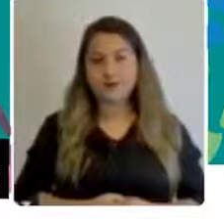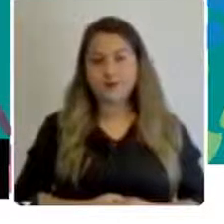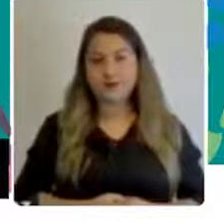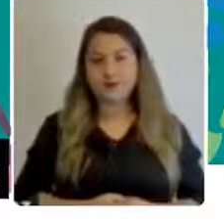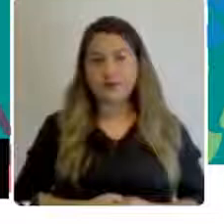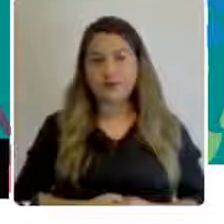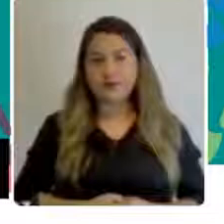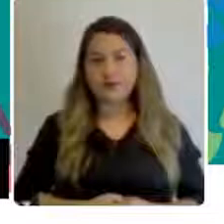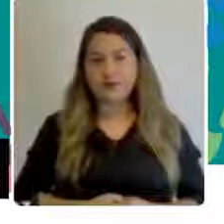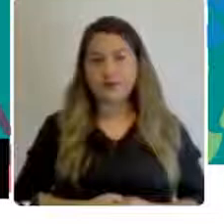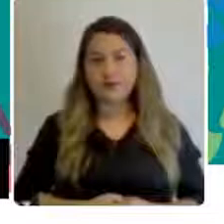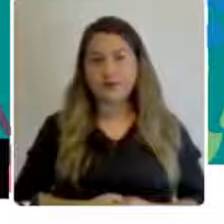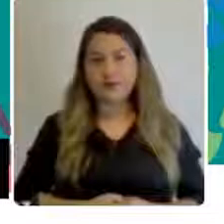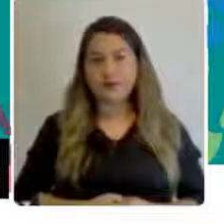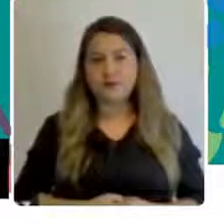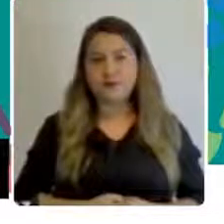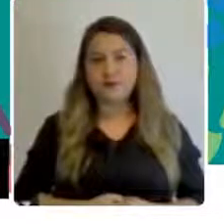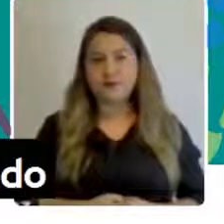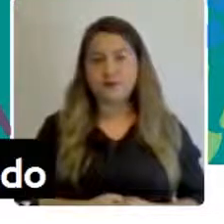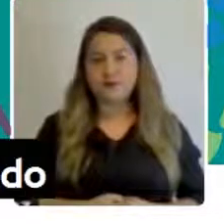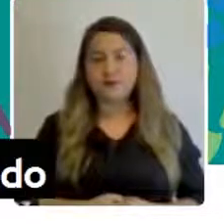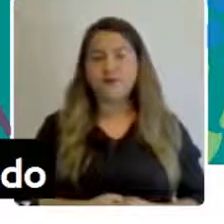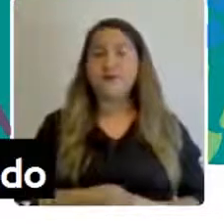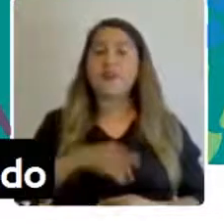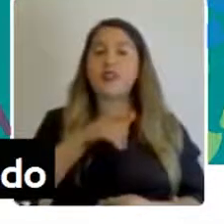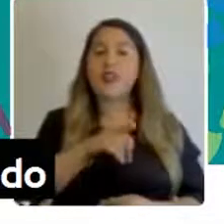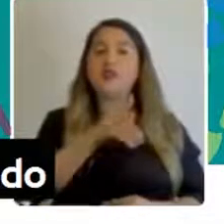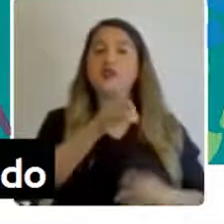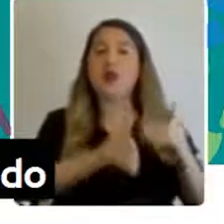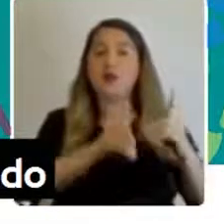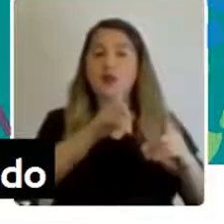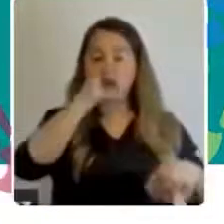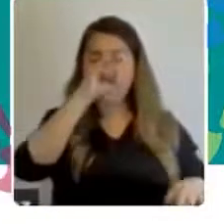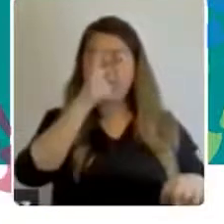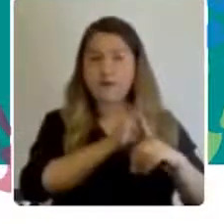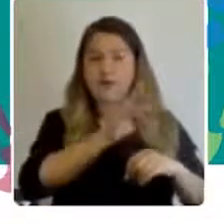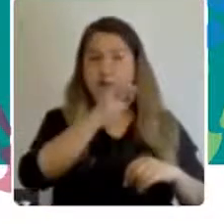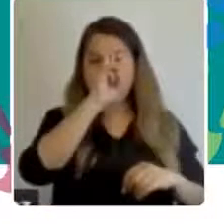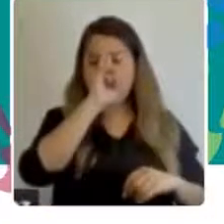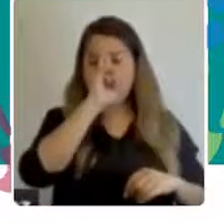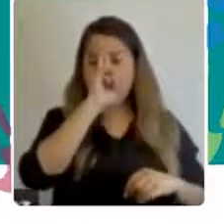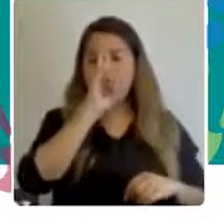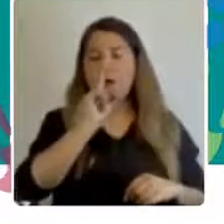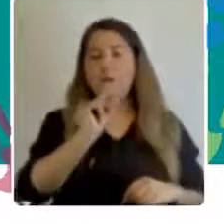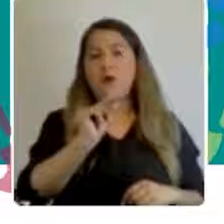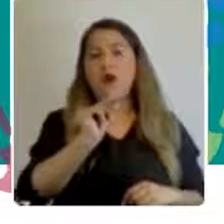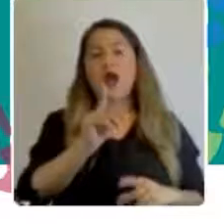individualmente podemos pensar que son enfermedades raras, pero son bastante comunes en el mundo.